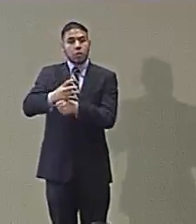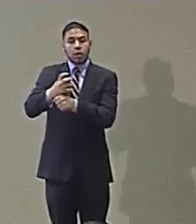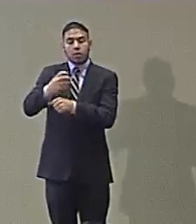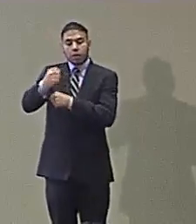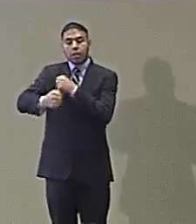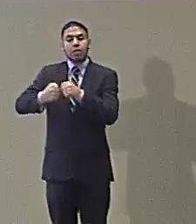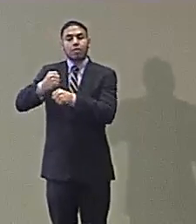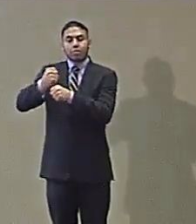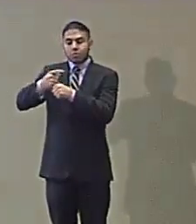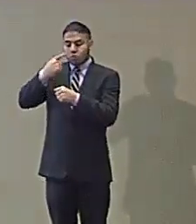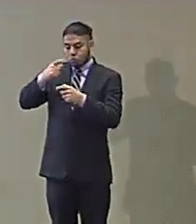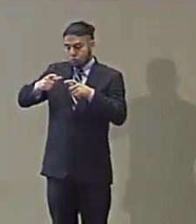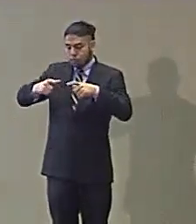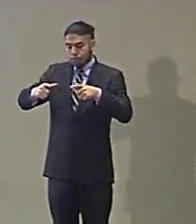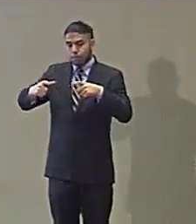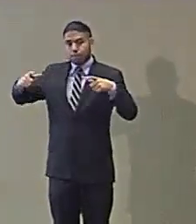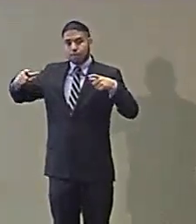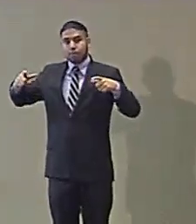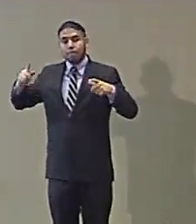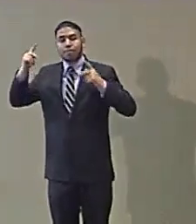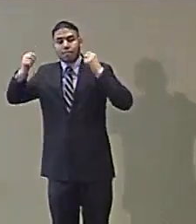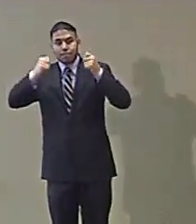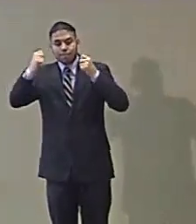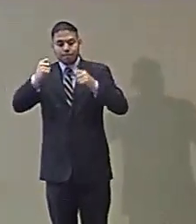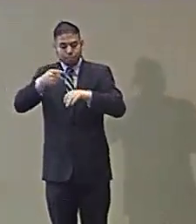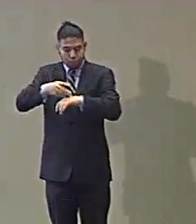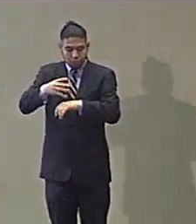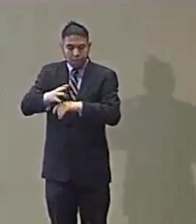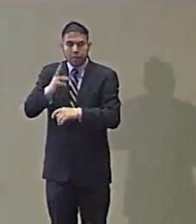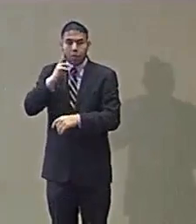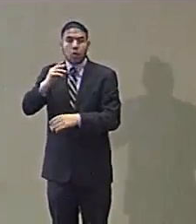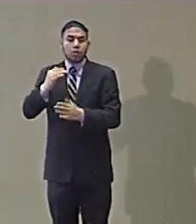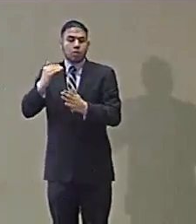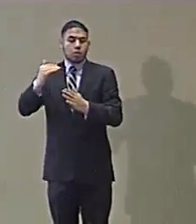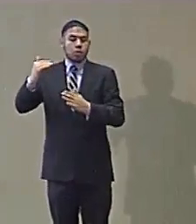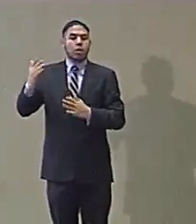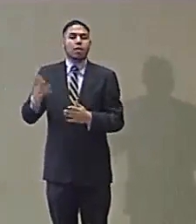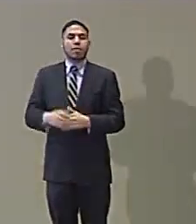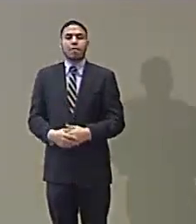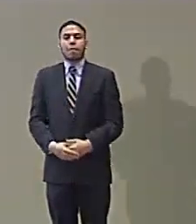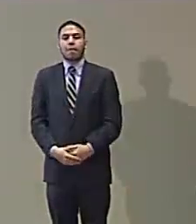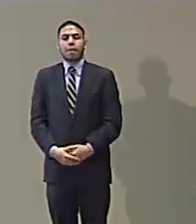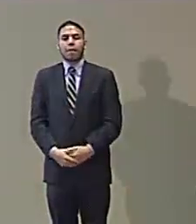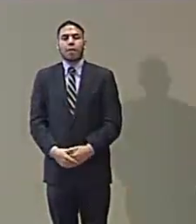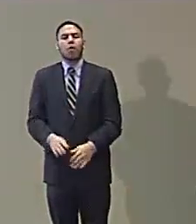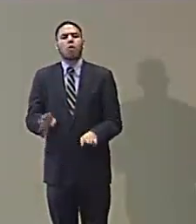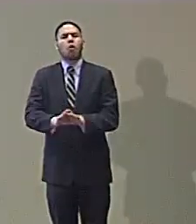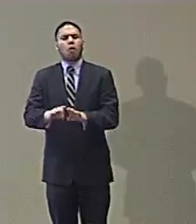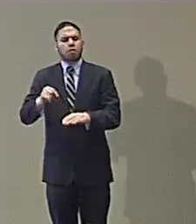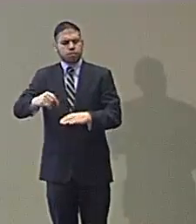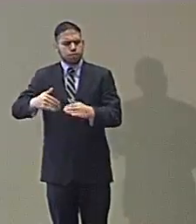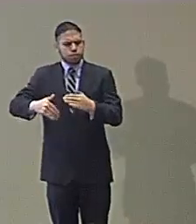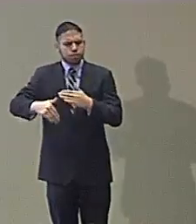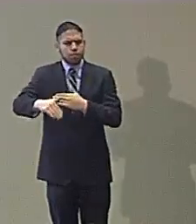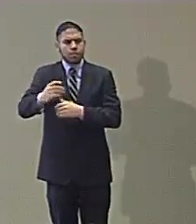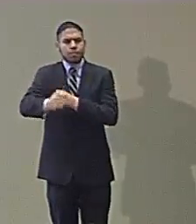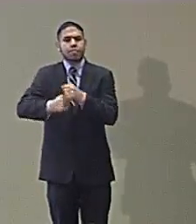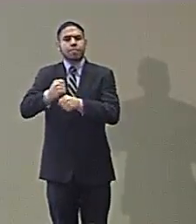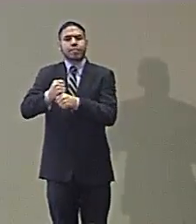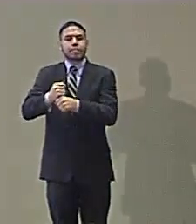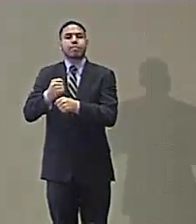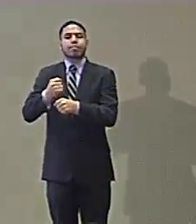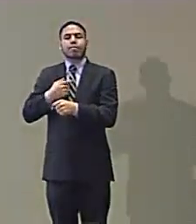el número de visitantes estamos creciendo también en términos de empleo cada año como va este año cómo va este año y también